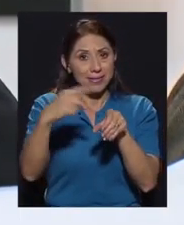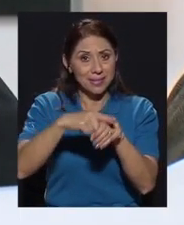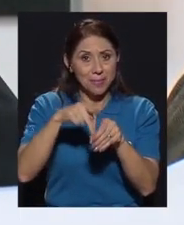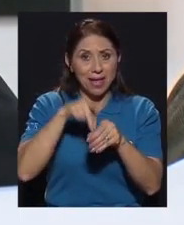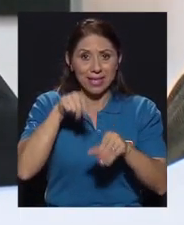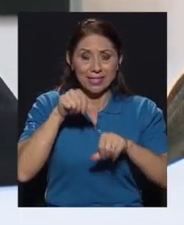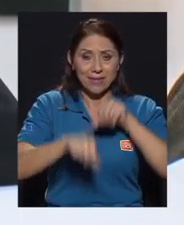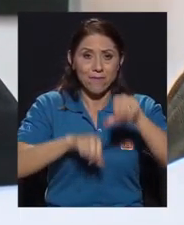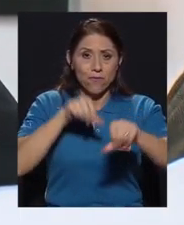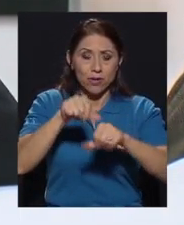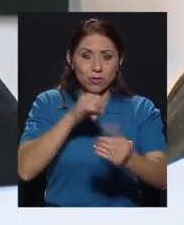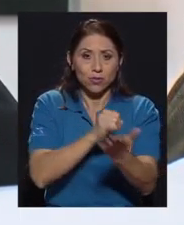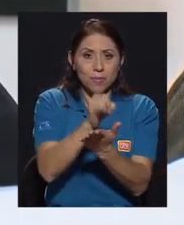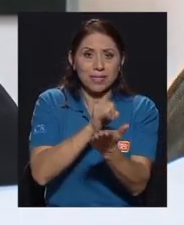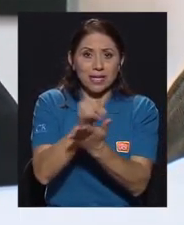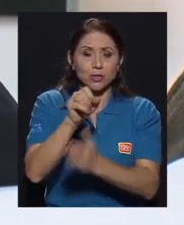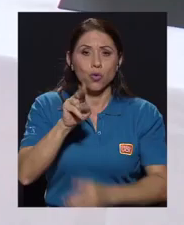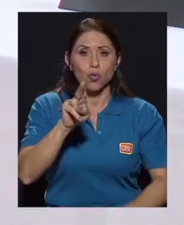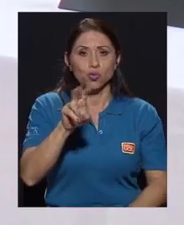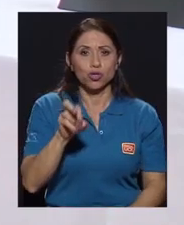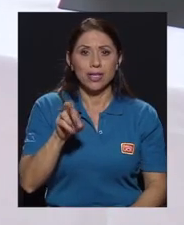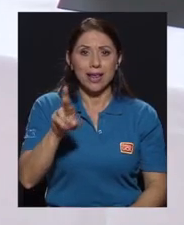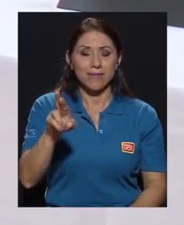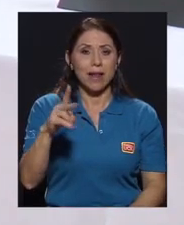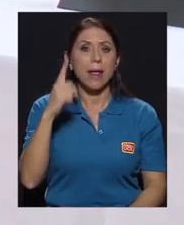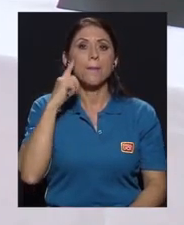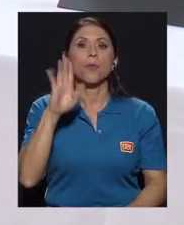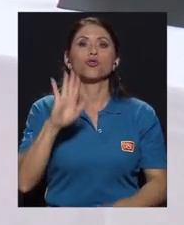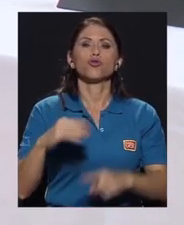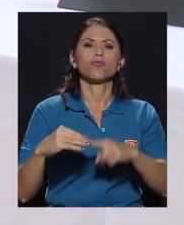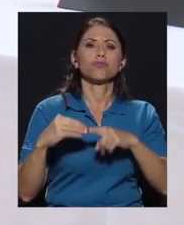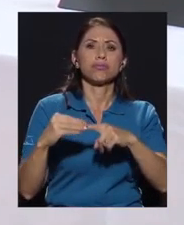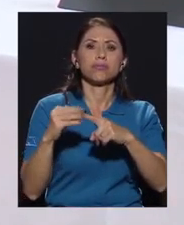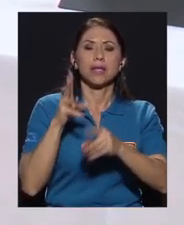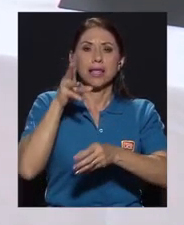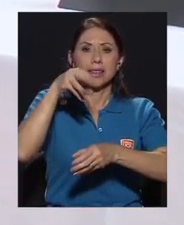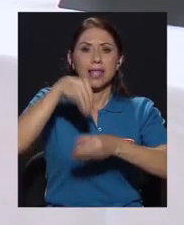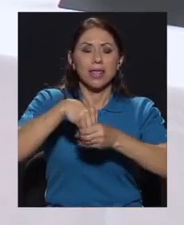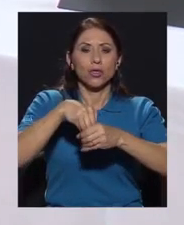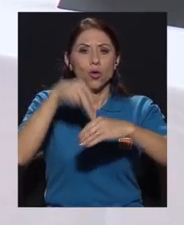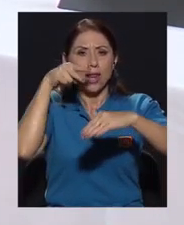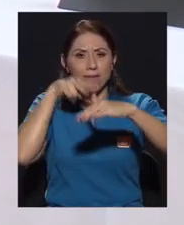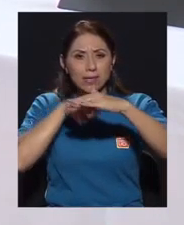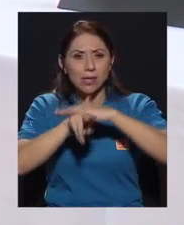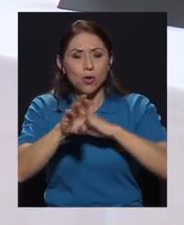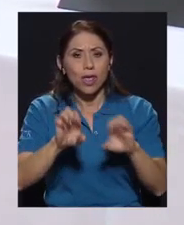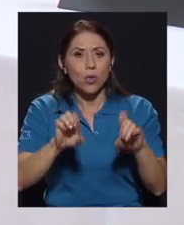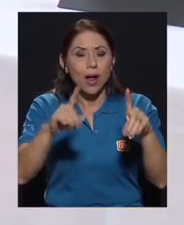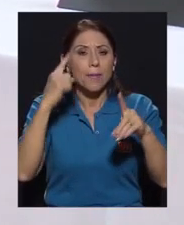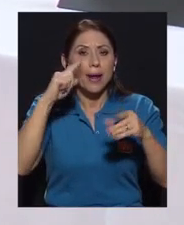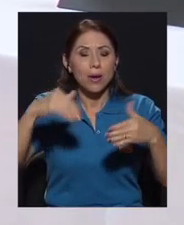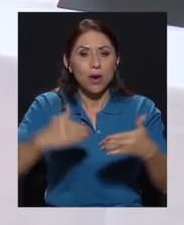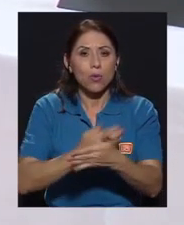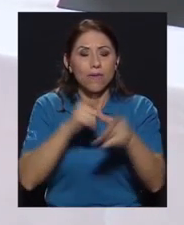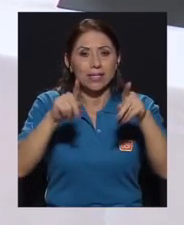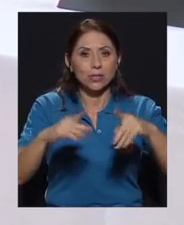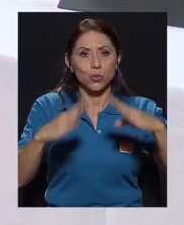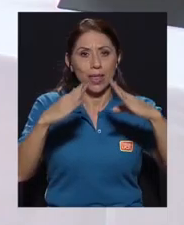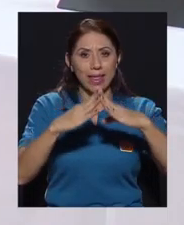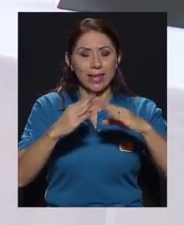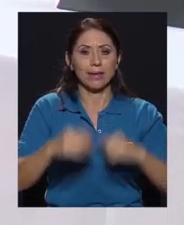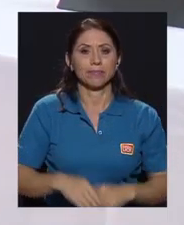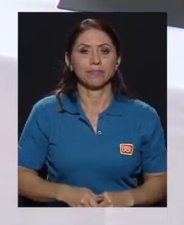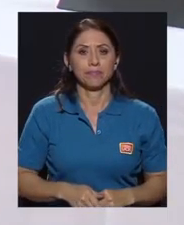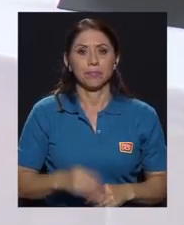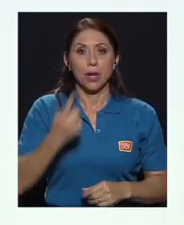este esfuerzo de investigación de la UCR por su pertinencia dentro de la visión de educar para una nueva ciudadanía.